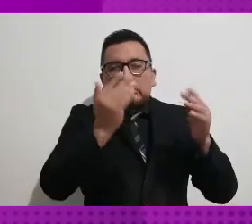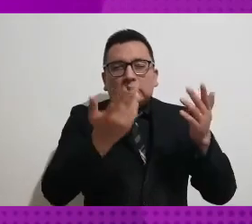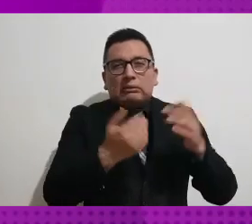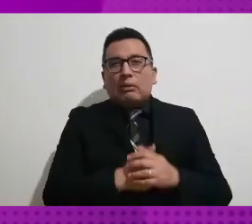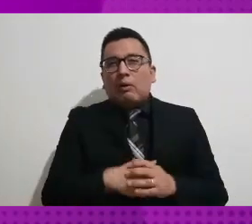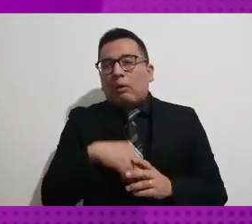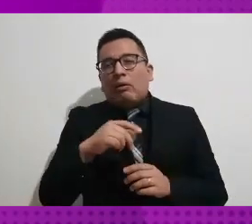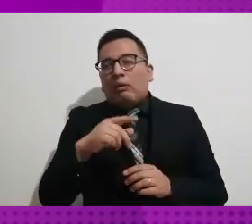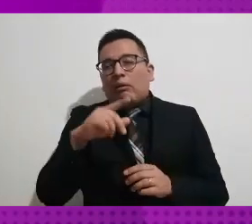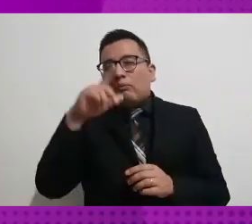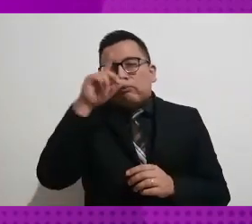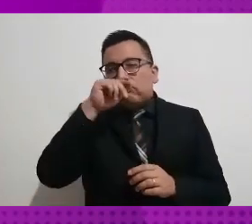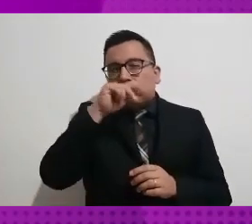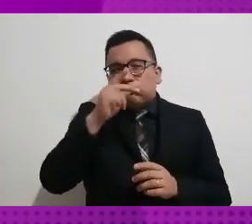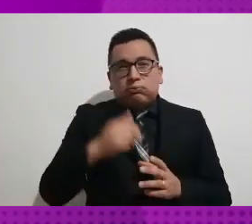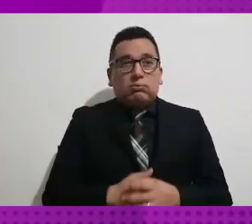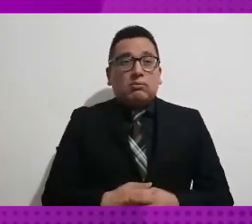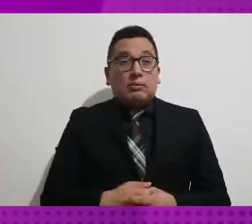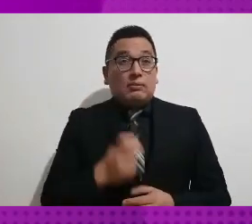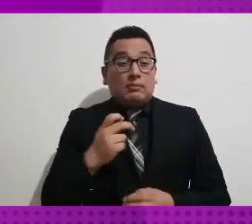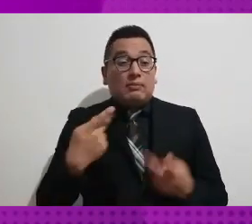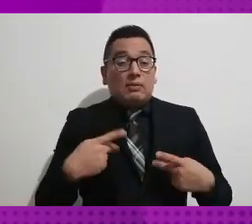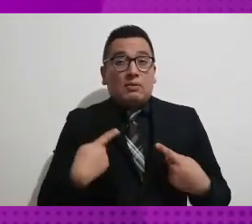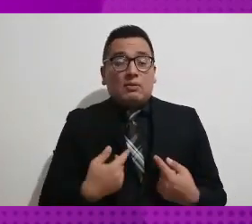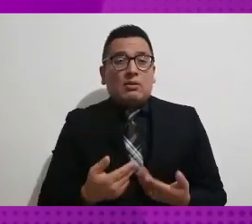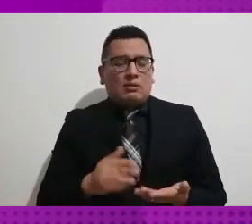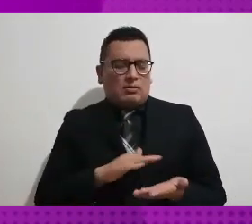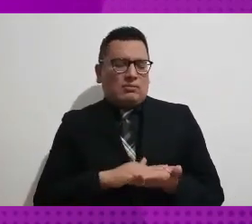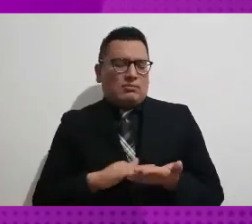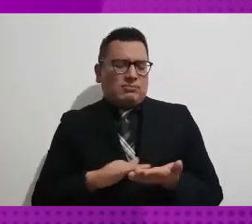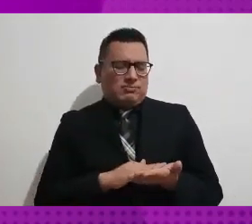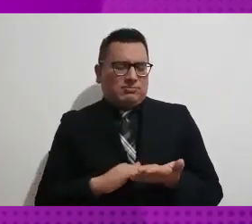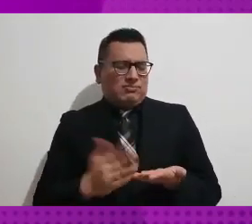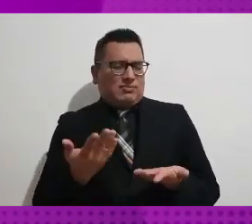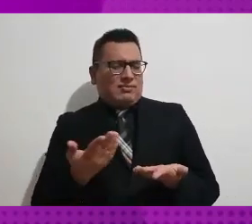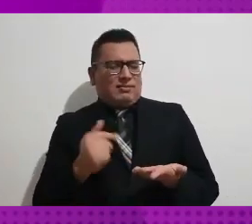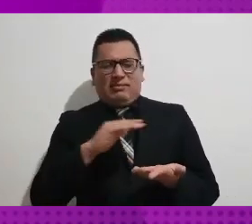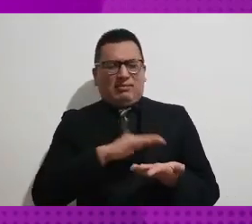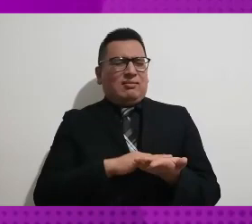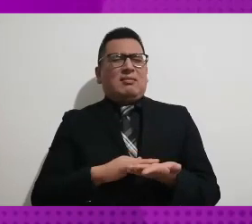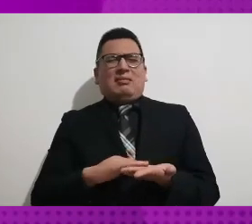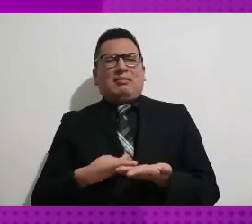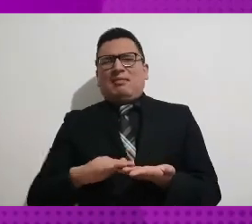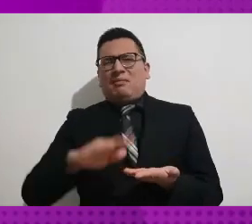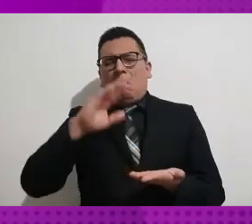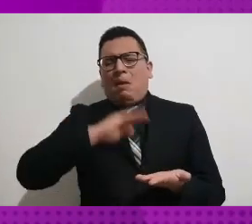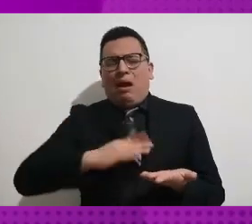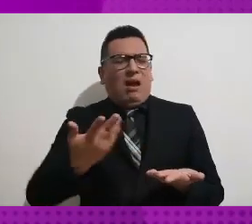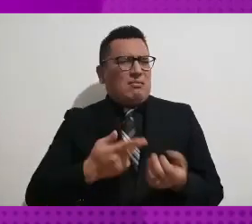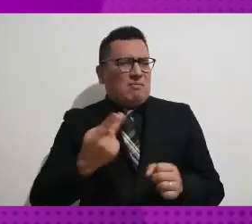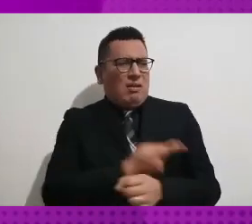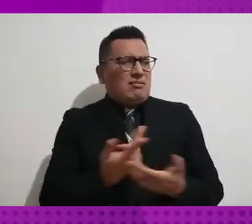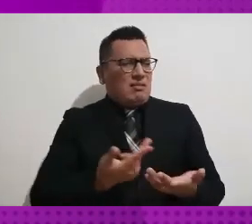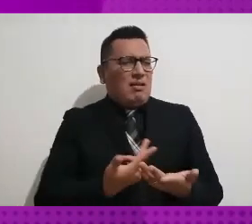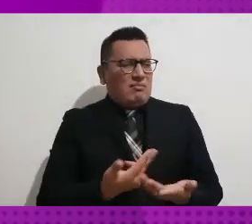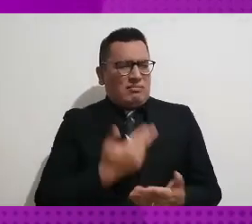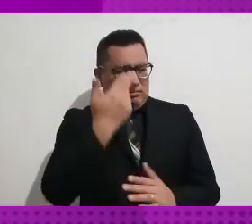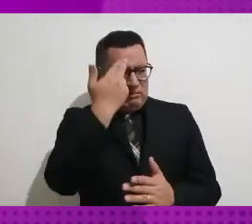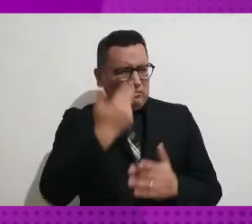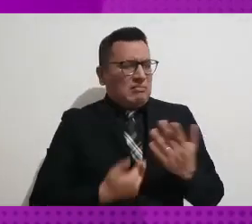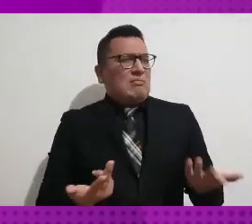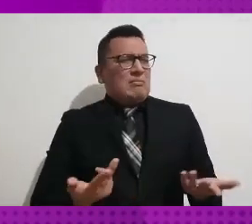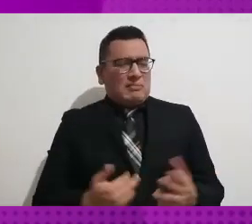letras mayúsculas y para ellos eso es una falta de respeto, ¿sí? Como para cualquier persona. Entonces,